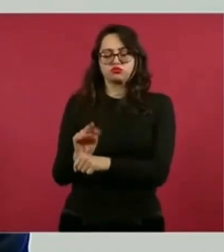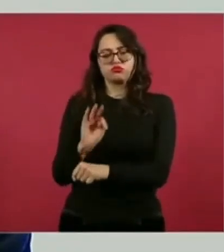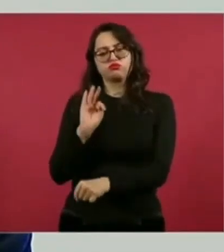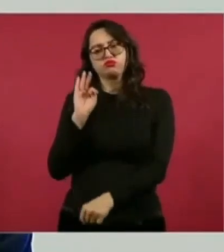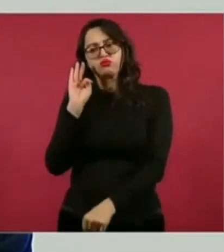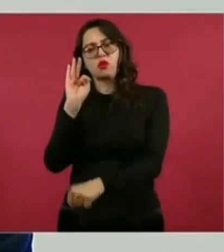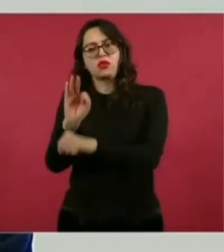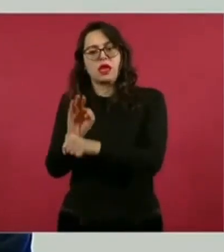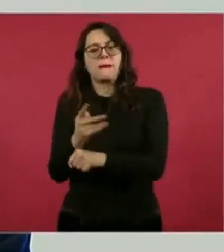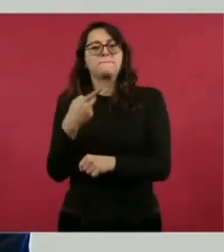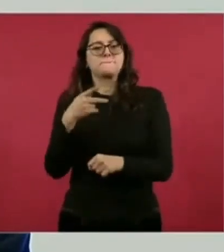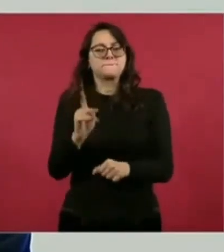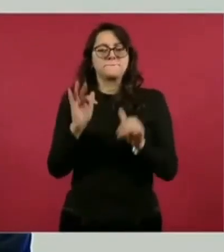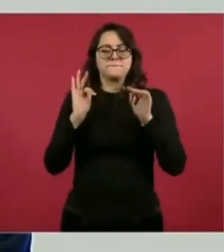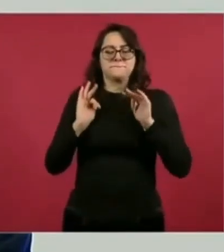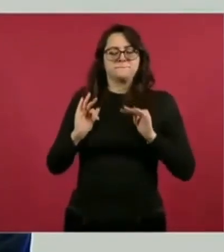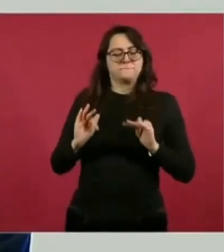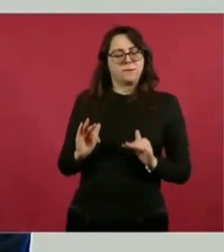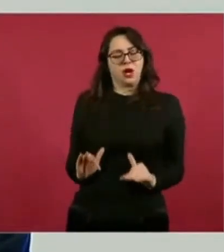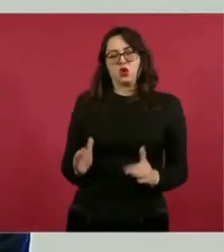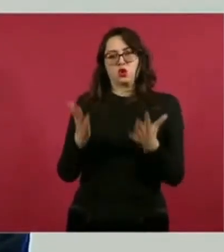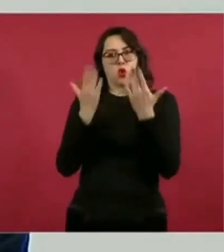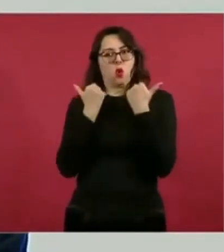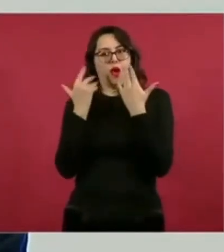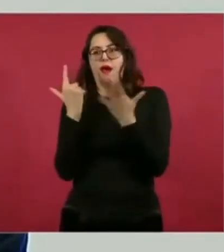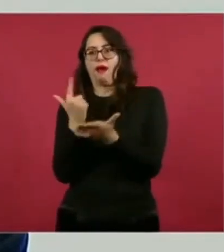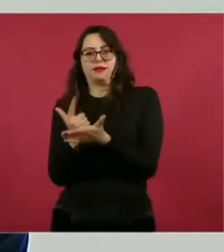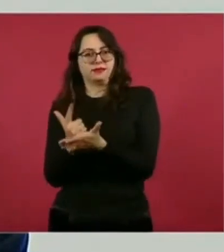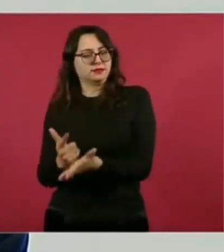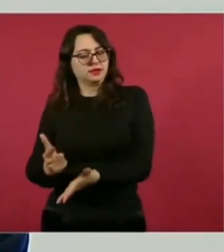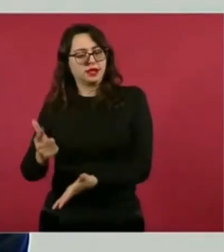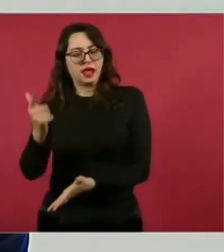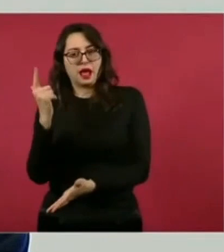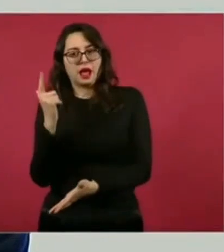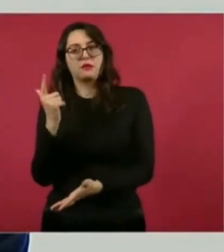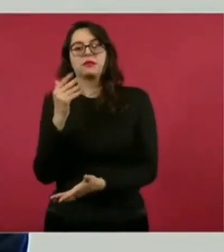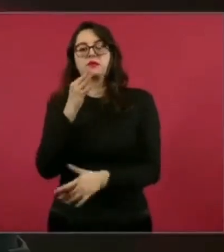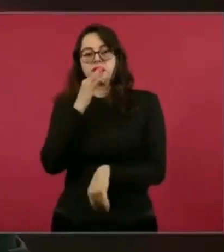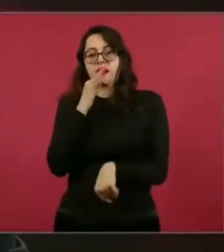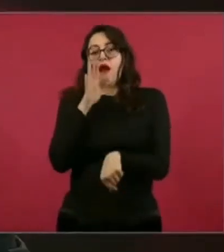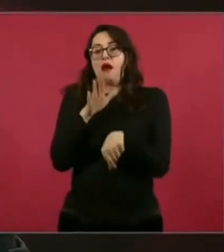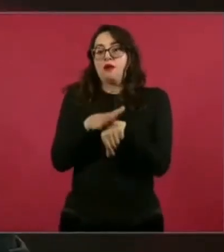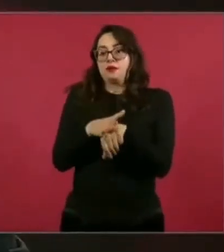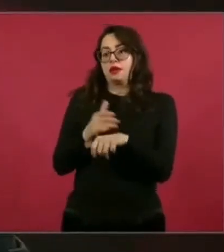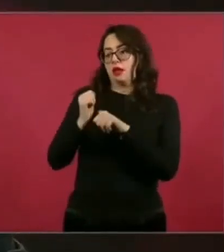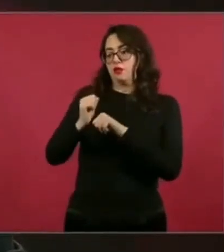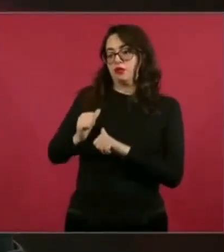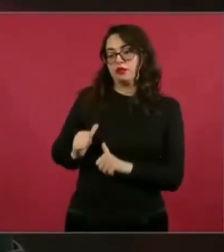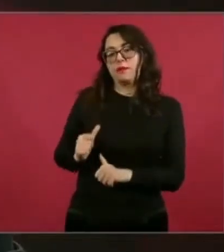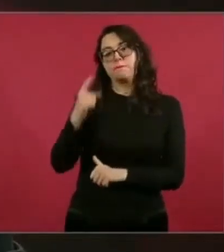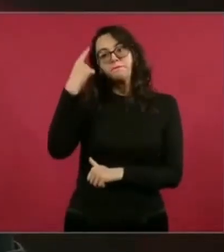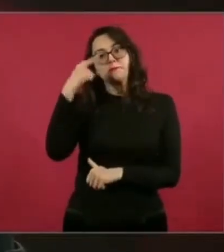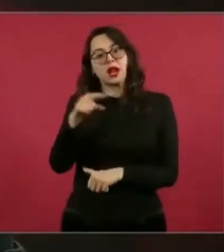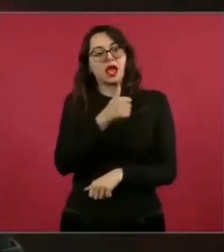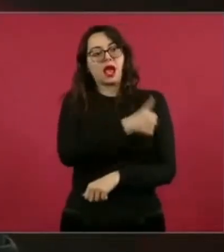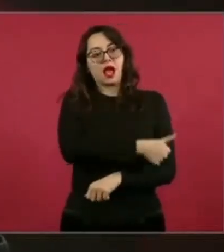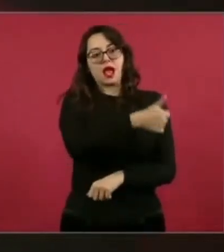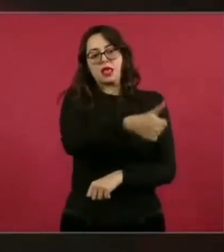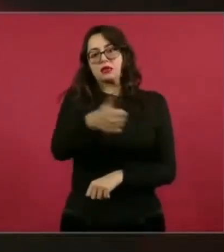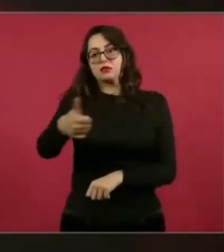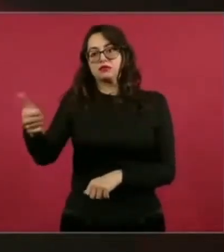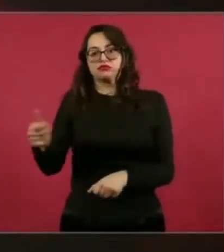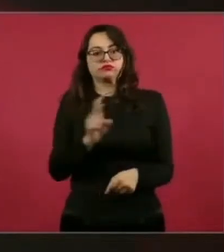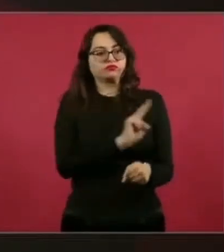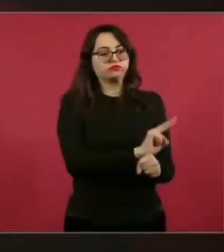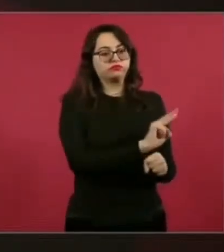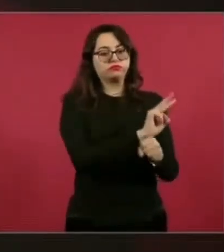calma, e informar a las autoridades competentes sobre las medidas propuestas y el seguimiento de los casos. Queremos